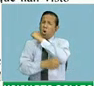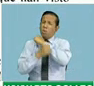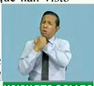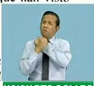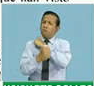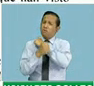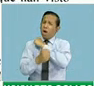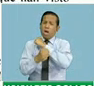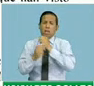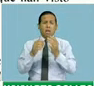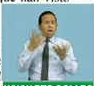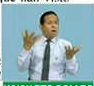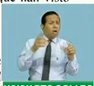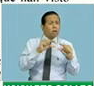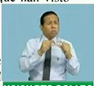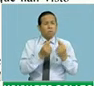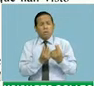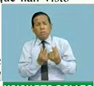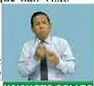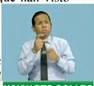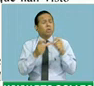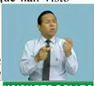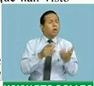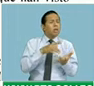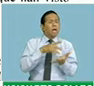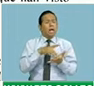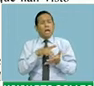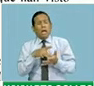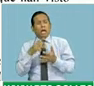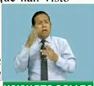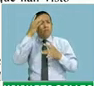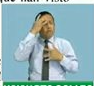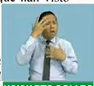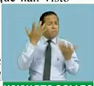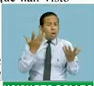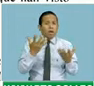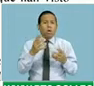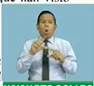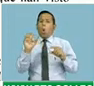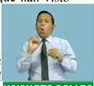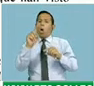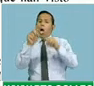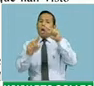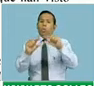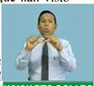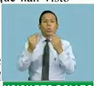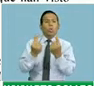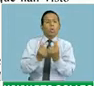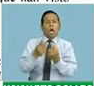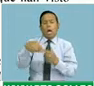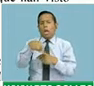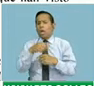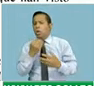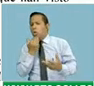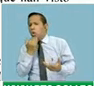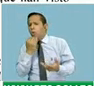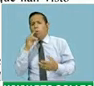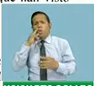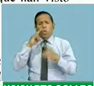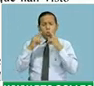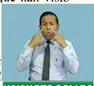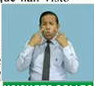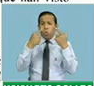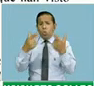y vulnerabilidad, usuarios de los servicios de los Centros de Desarrollo Infantil, Creciendo con Nuestros Hijos